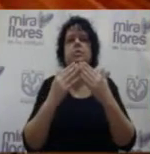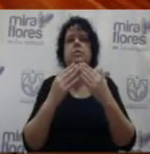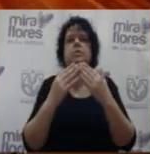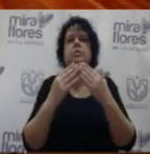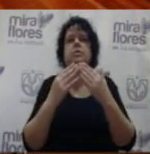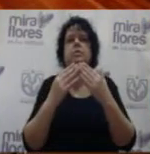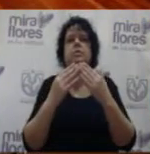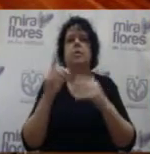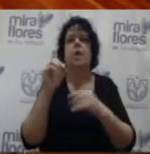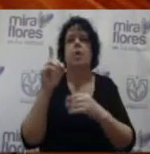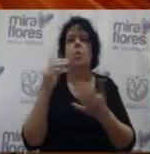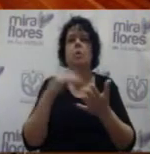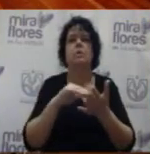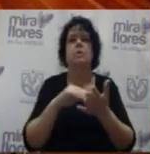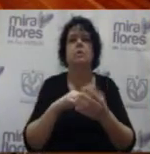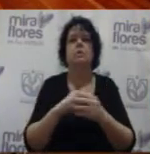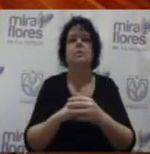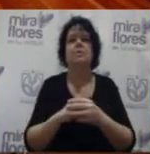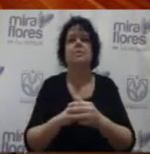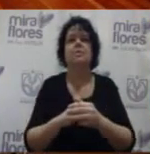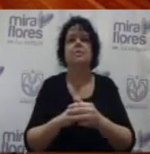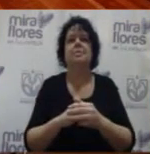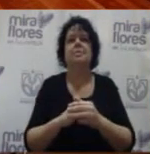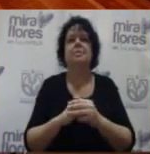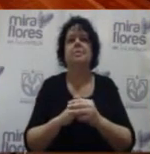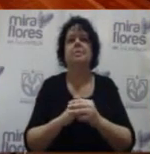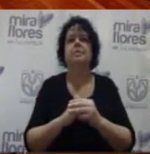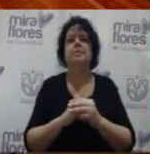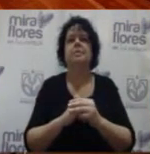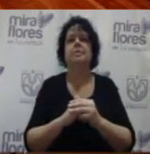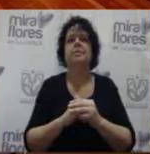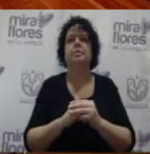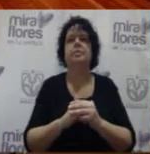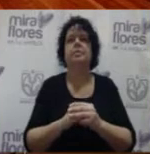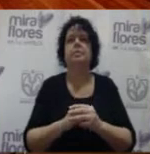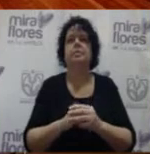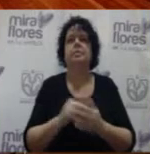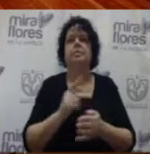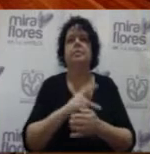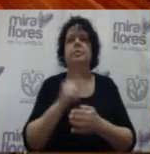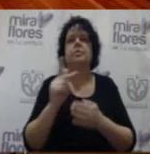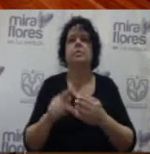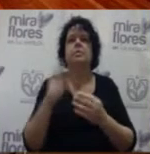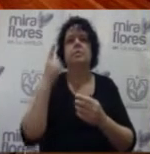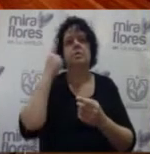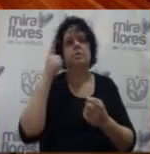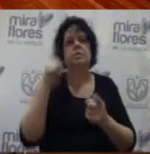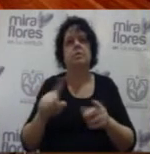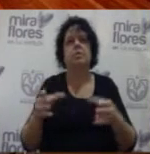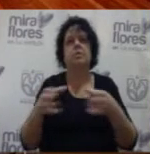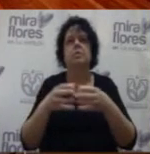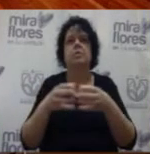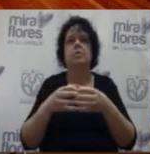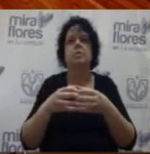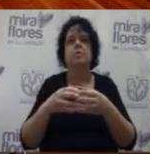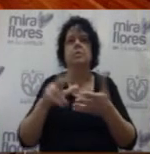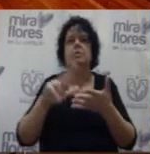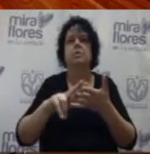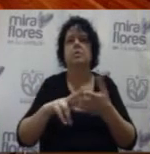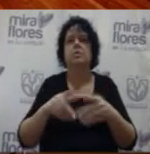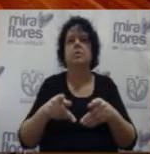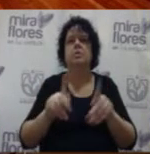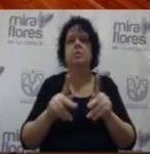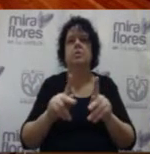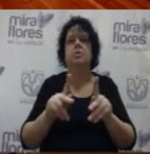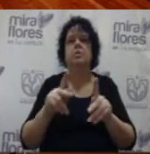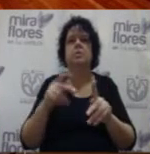¿verdad? Uno más. Adelante con ese tema adicional. Proyecto de acuerdo de consejo que aprueba la licencia solicitada por